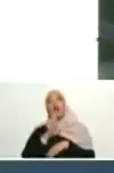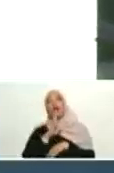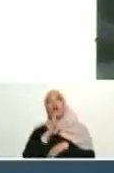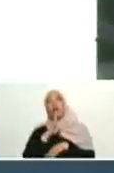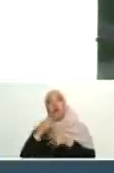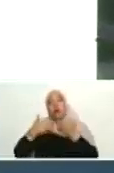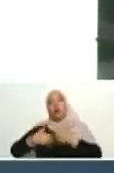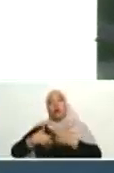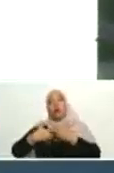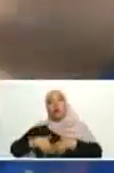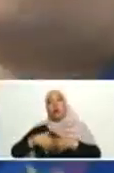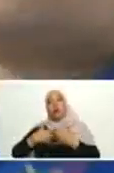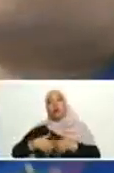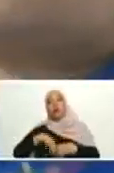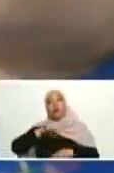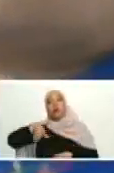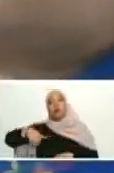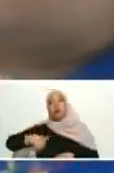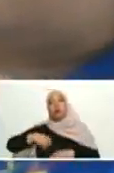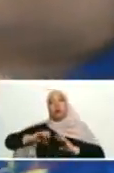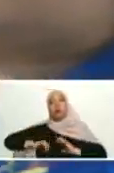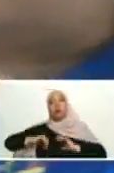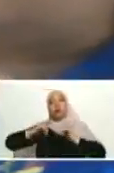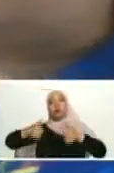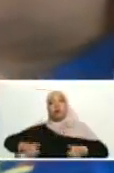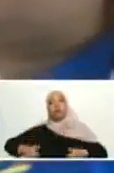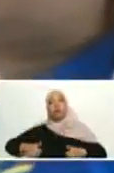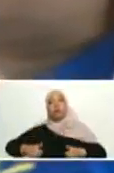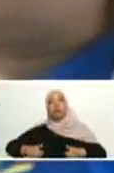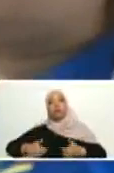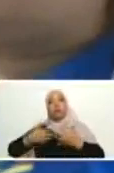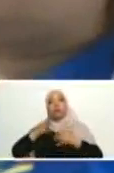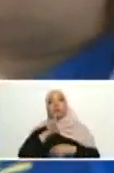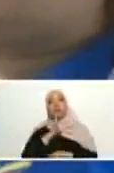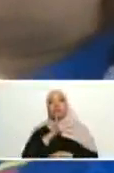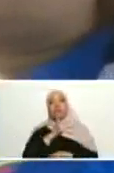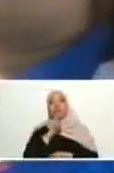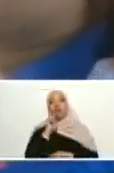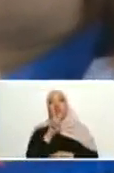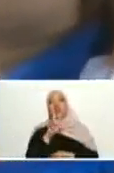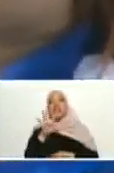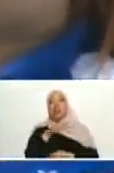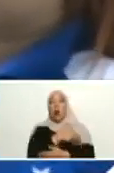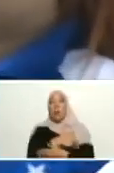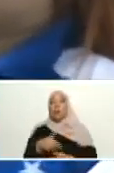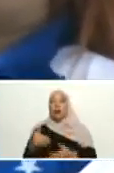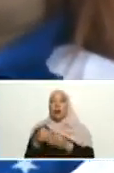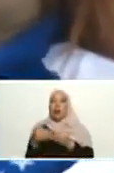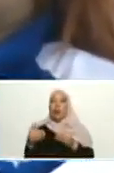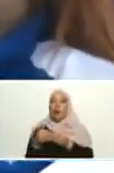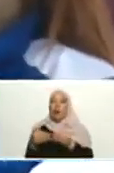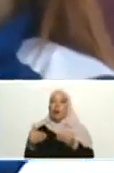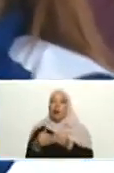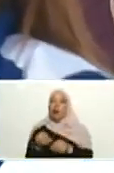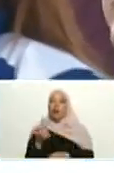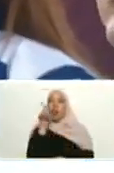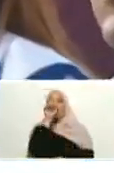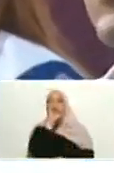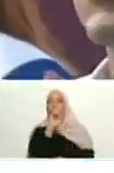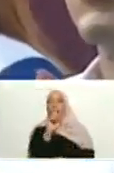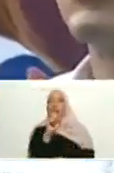toda la banca pública han alcanzado un equivalente en financiamientos que han dado a 25 millones de dólares en apenas un año. Y